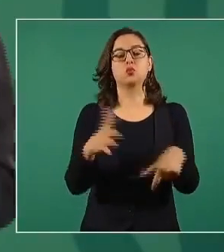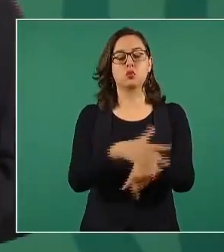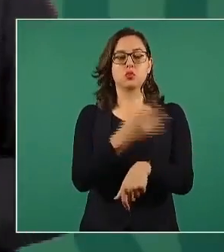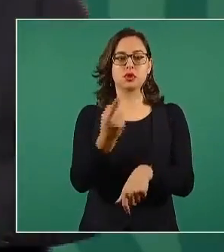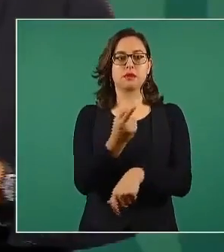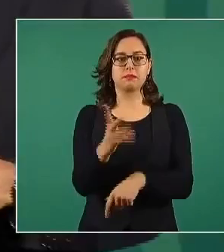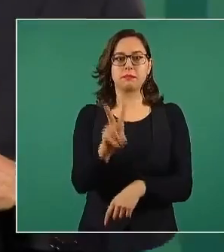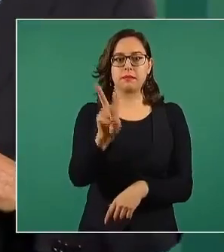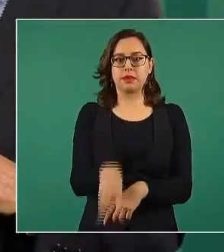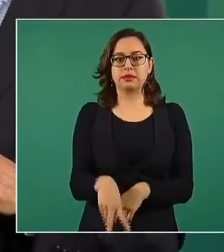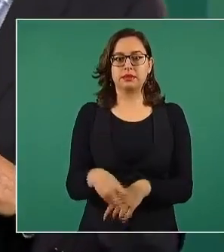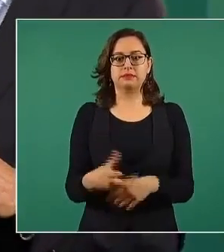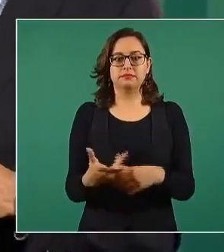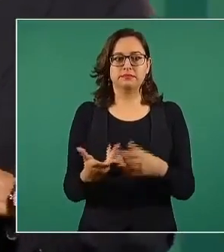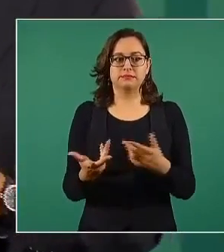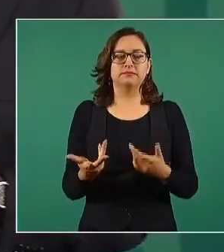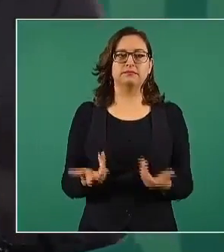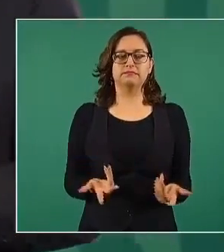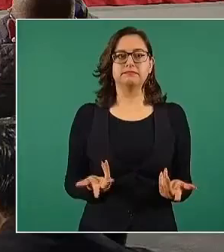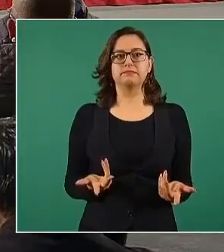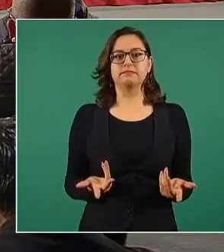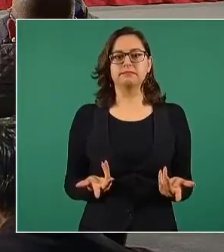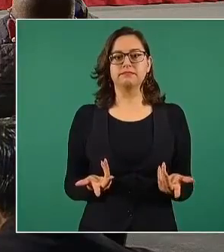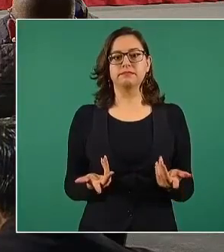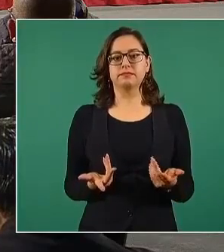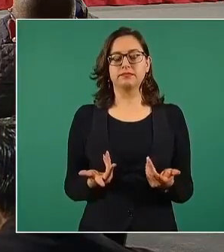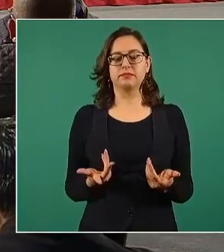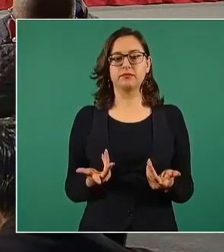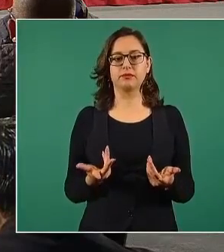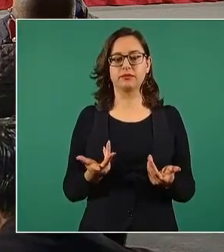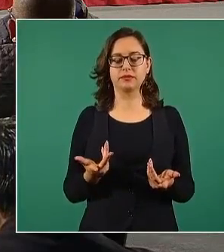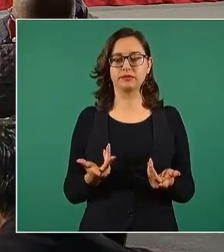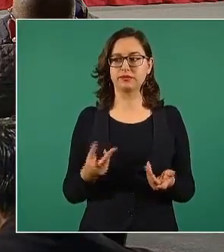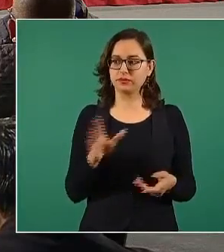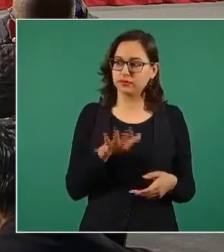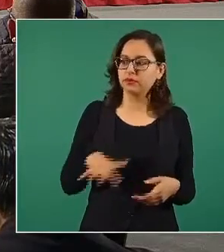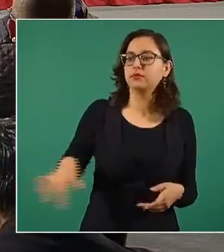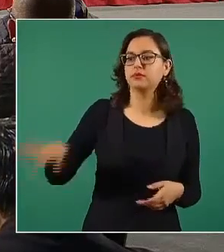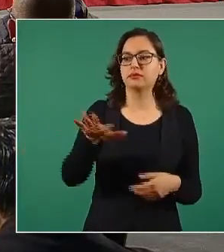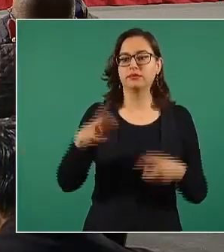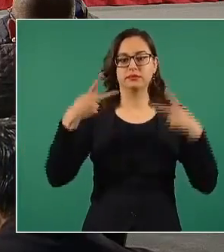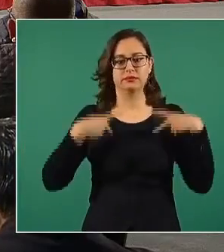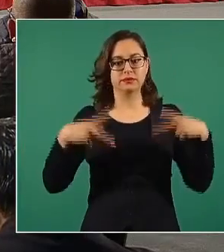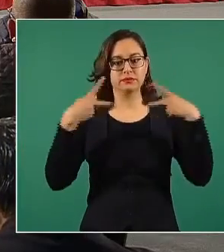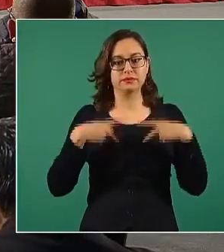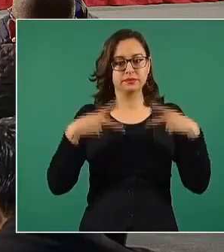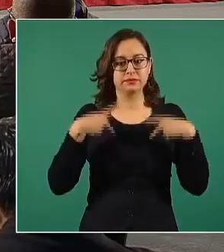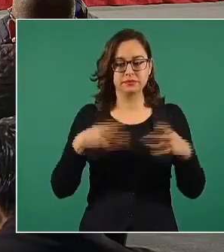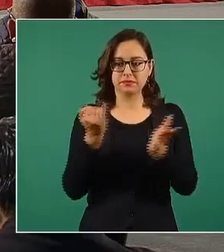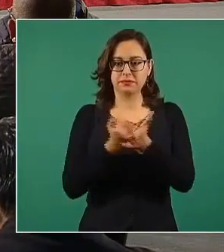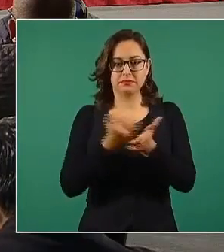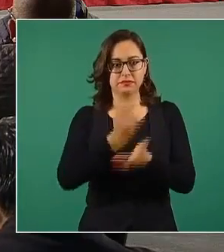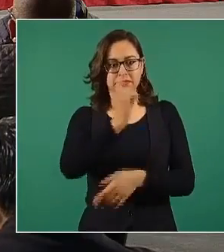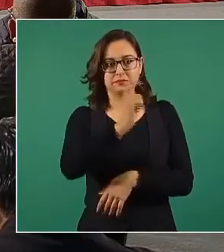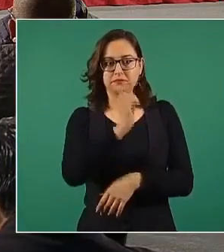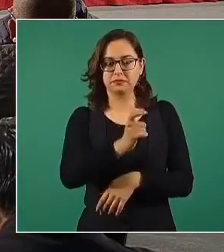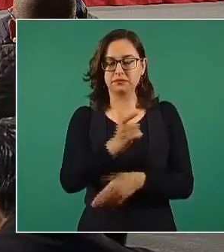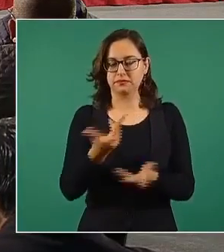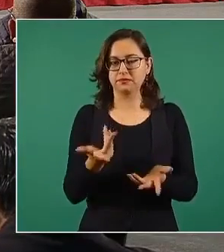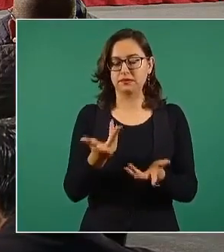cosas, bueno, primero es facilitarle a los contribuyentes,